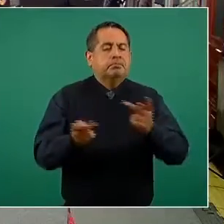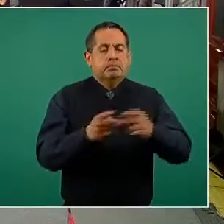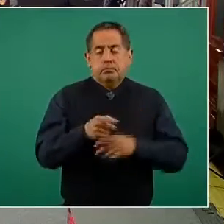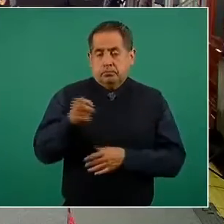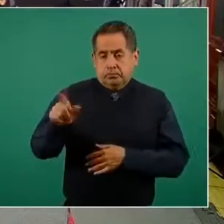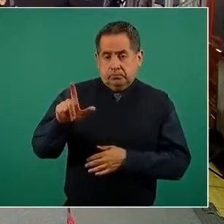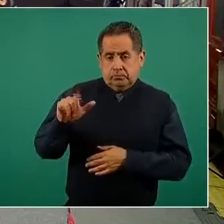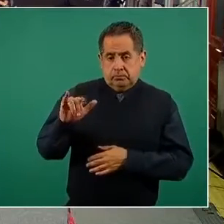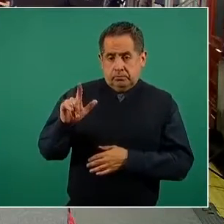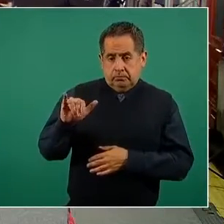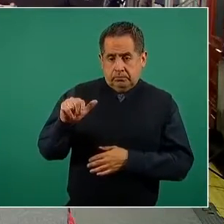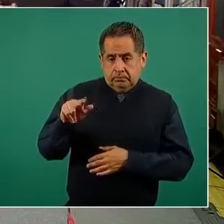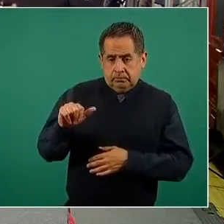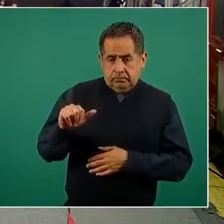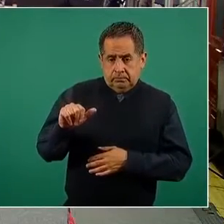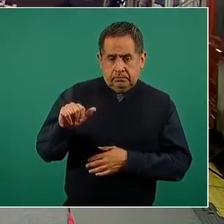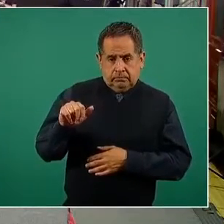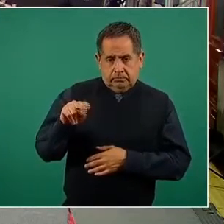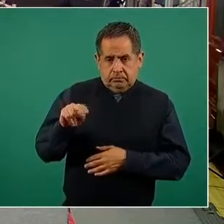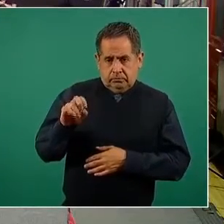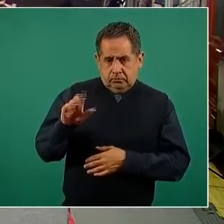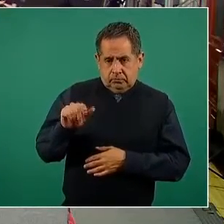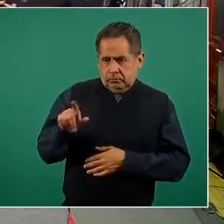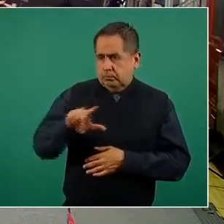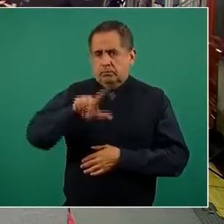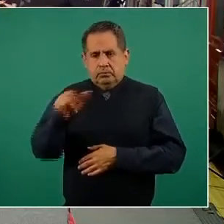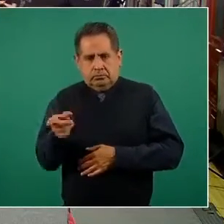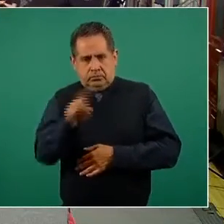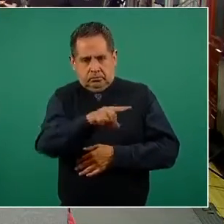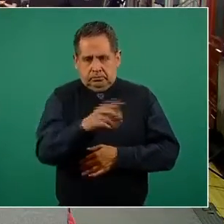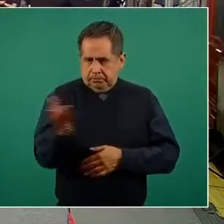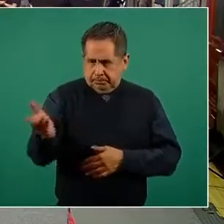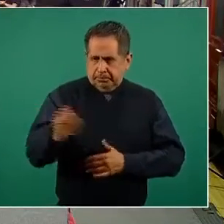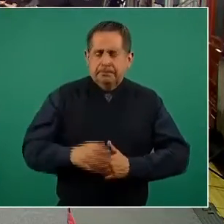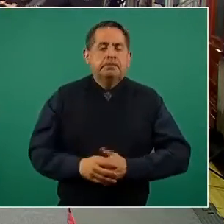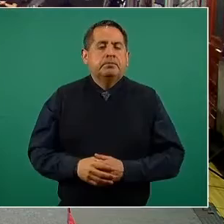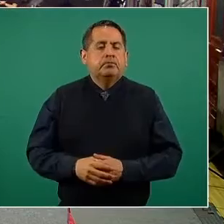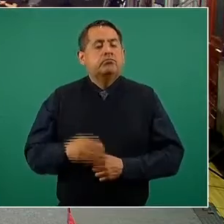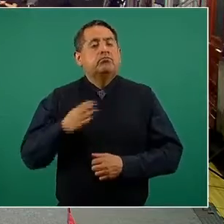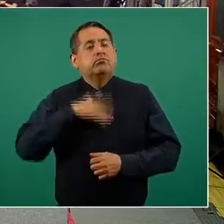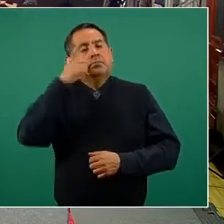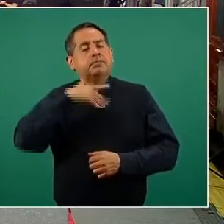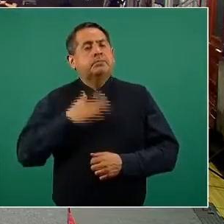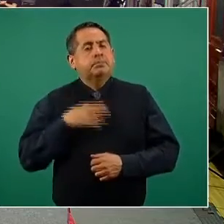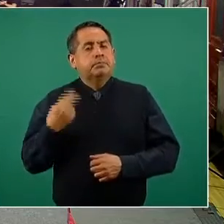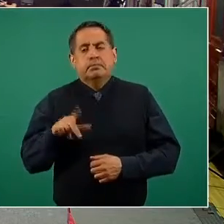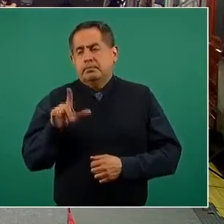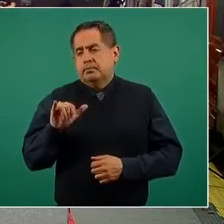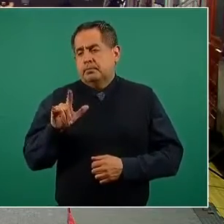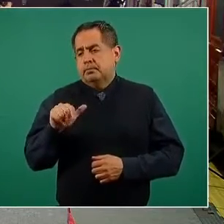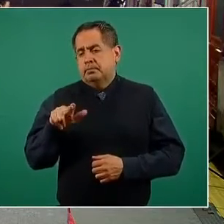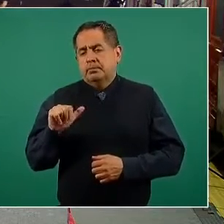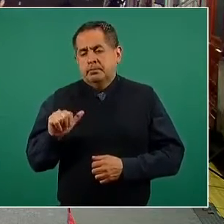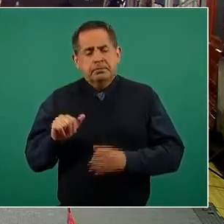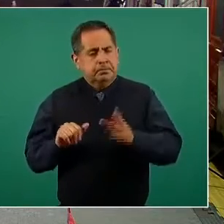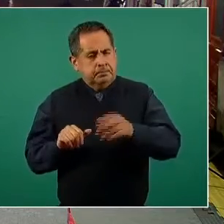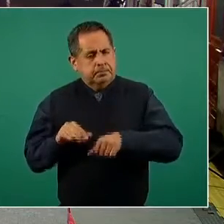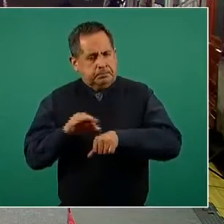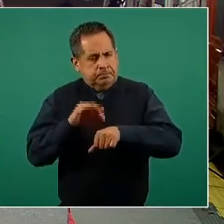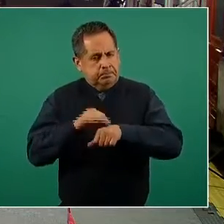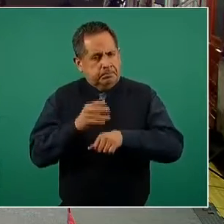Liliana Noble de Pulso Saludable. Seguimos ahorita con ustedes. Buenas noches, Liliana Noble de Pulso Saludable.